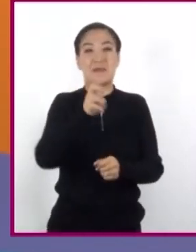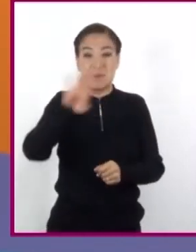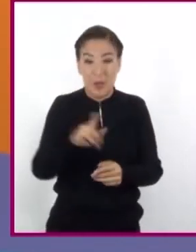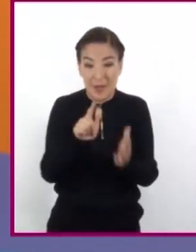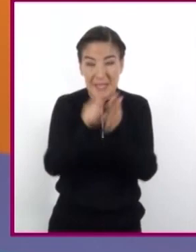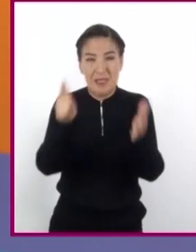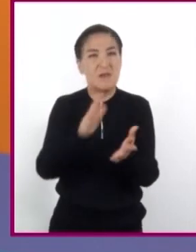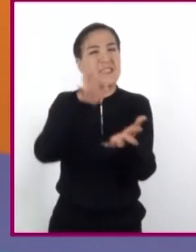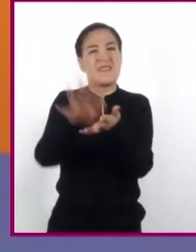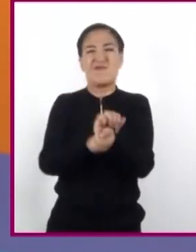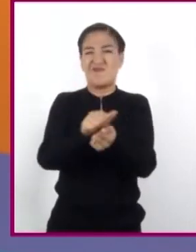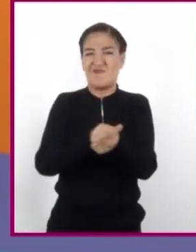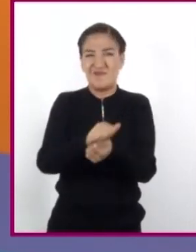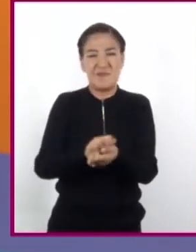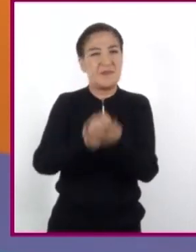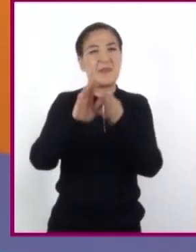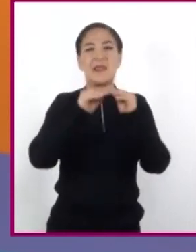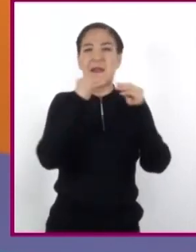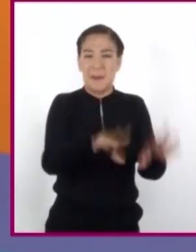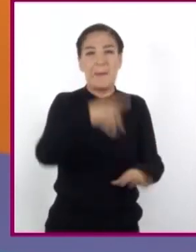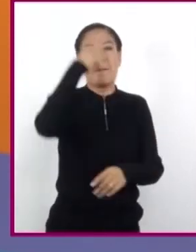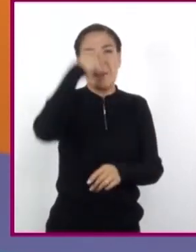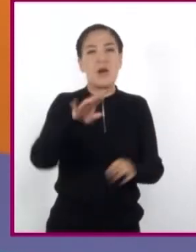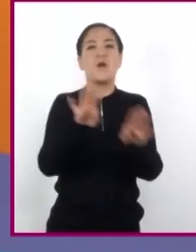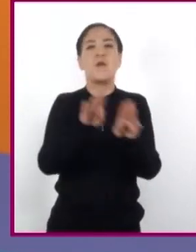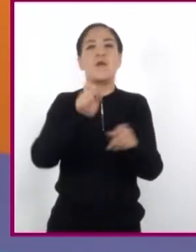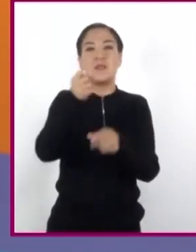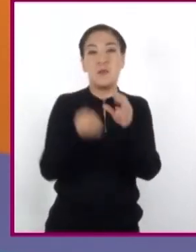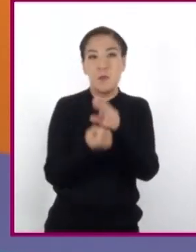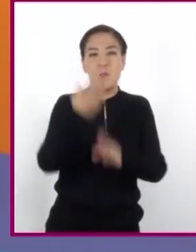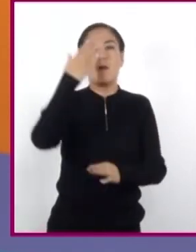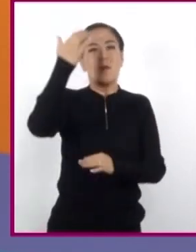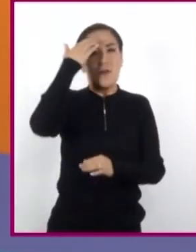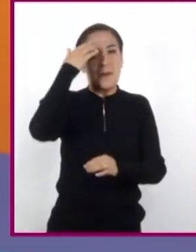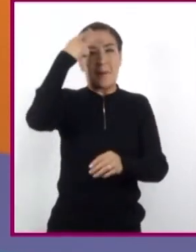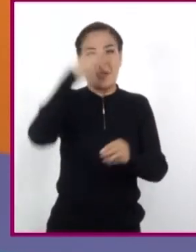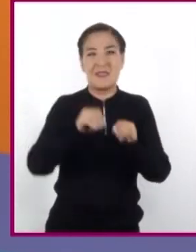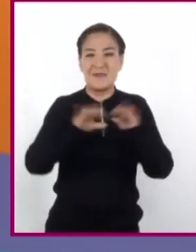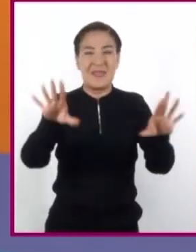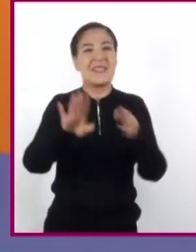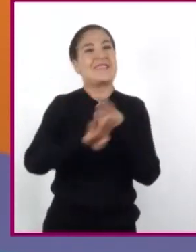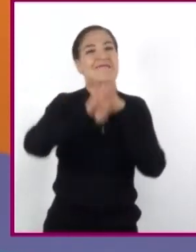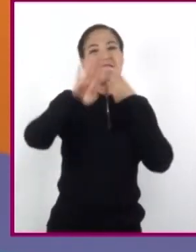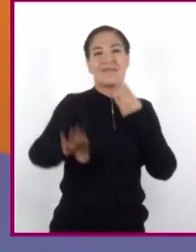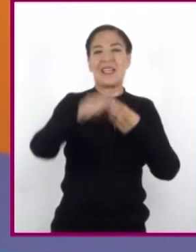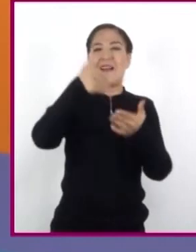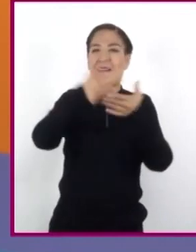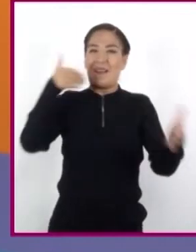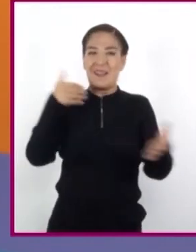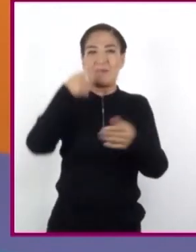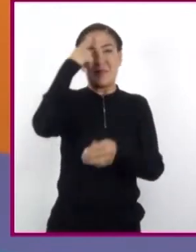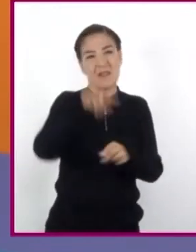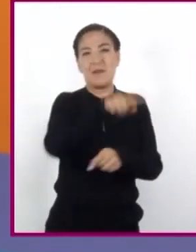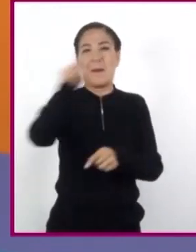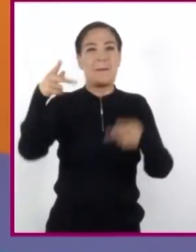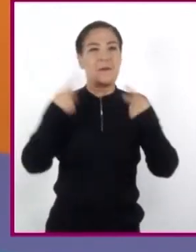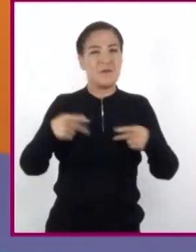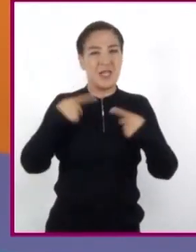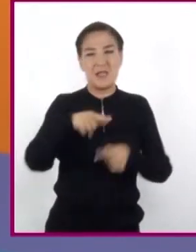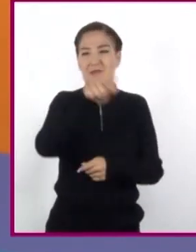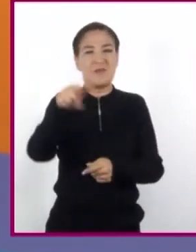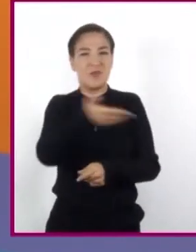Esto último impidió que nuevos conocimientos se difundieran, pues se pensaba que no eran aptos para la sociedad